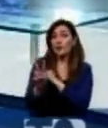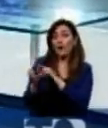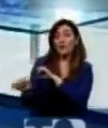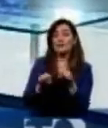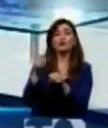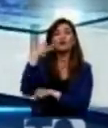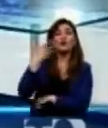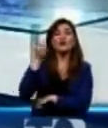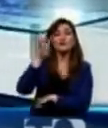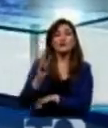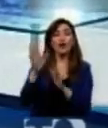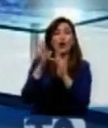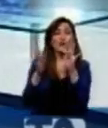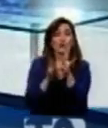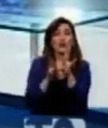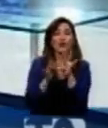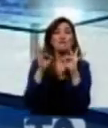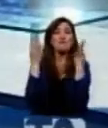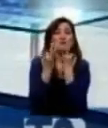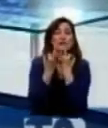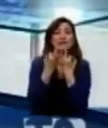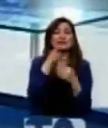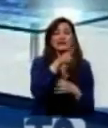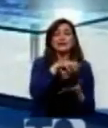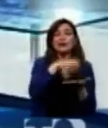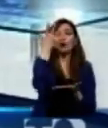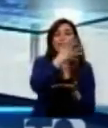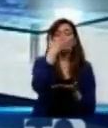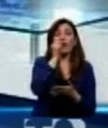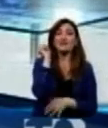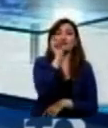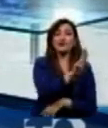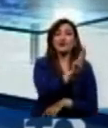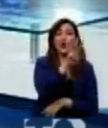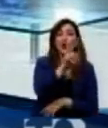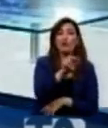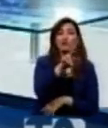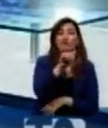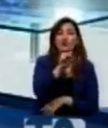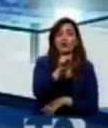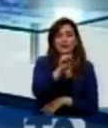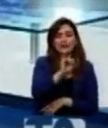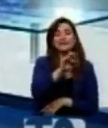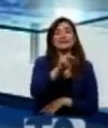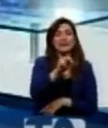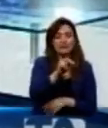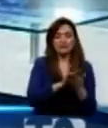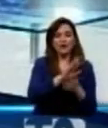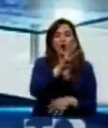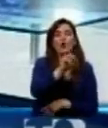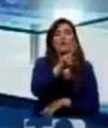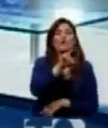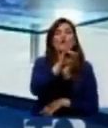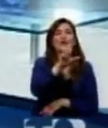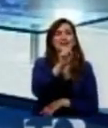del 16 de abril de 2016, las familias de Muisne, en el sur de Esmeraldas, siguen a la espera de una vivienda y servicios básicos.